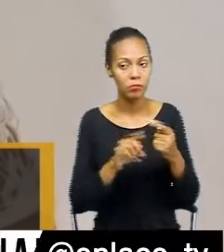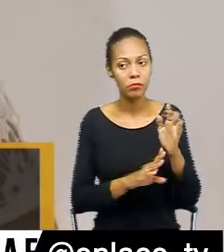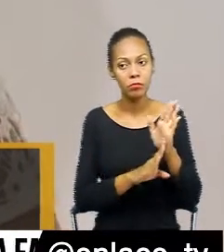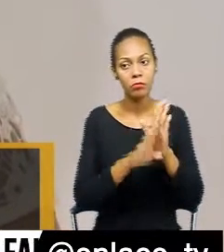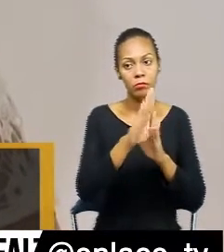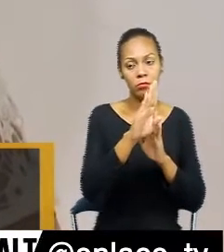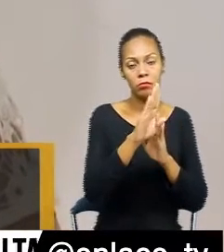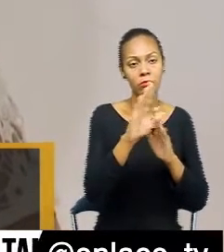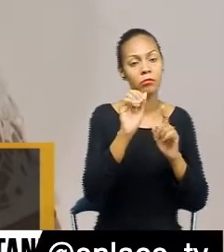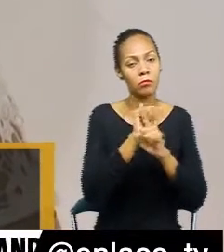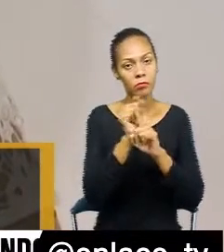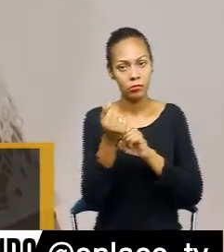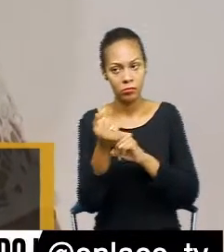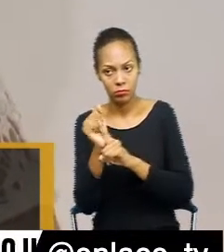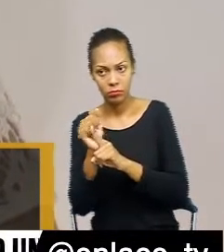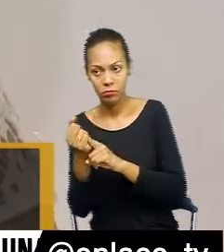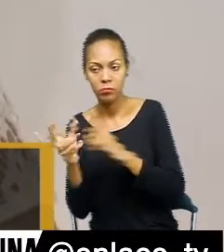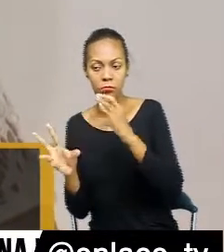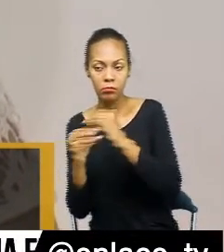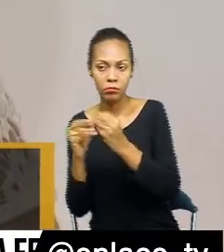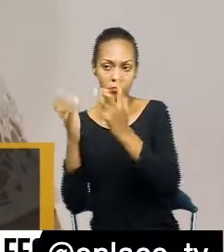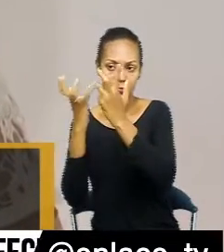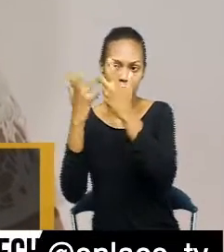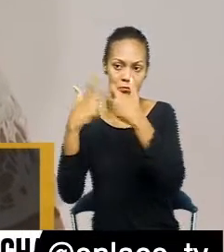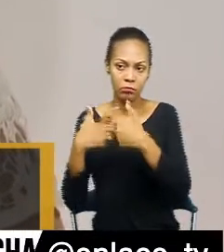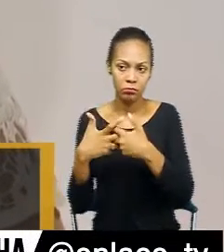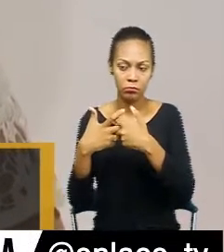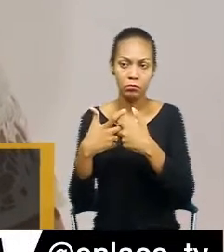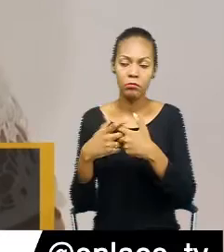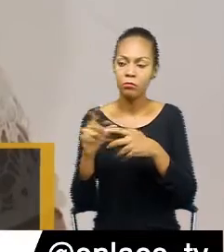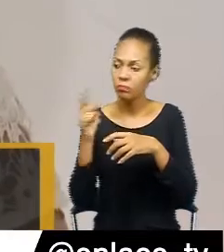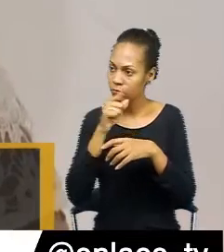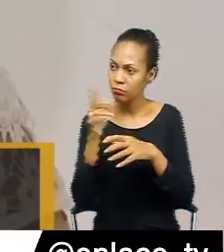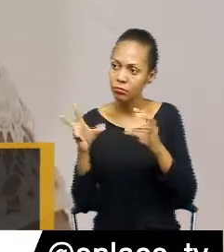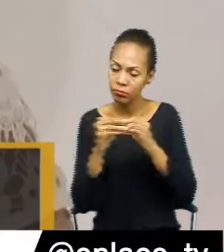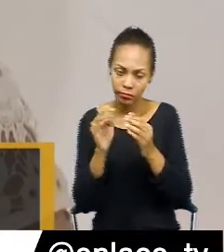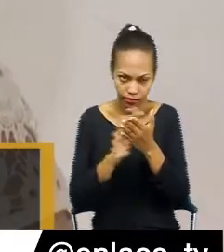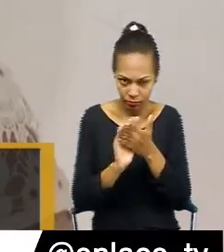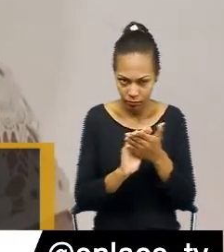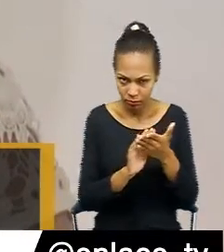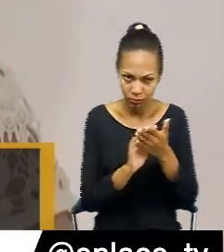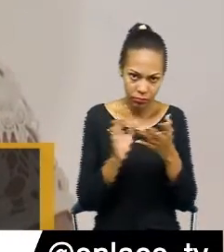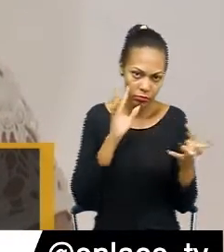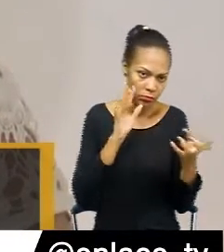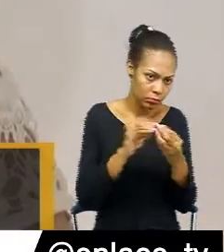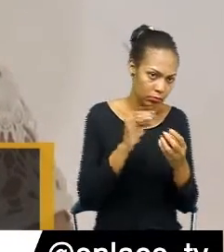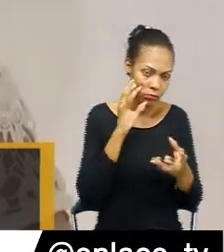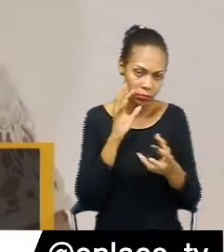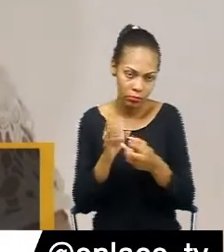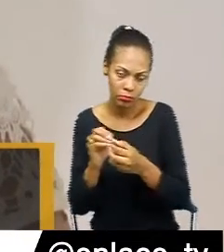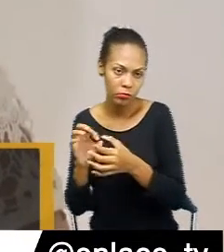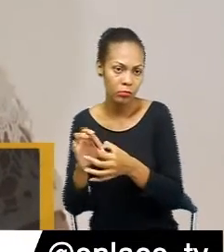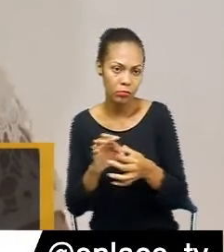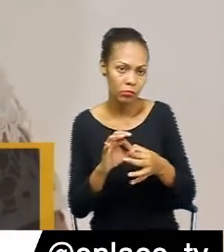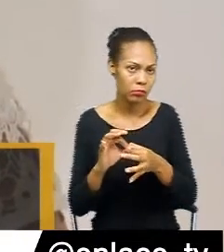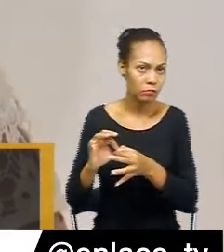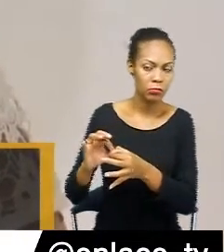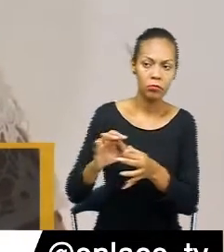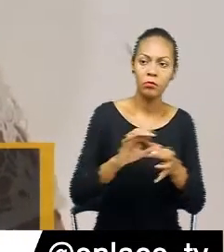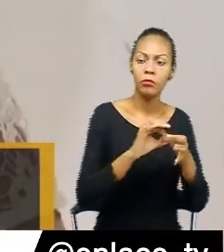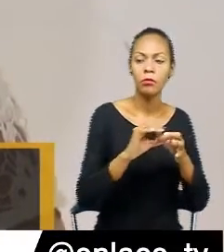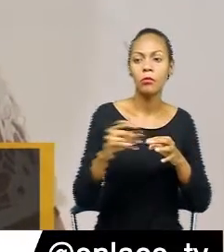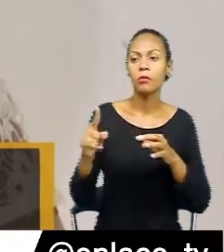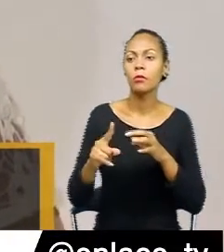empresarial. También gestionar alianzas donde podamos esto contribuir a aquellas unidades productivas, a volverlas